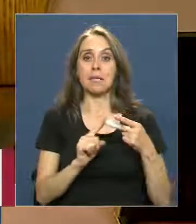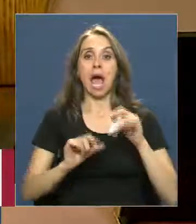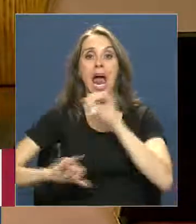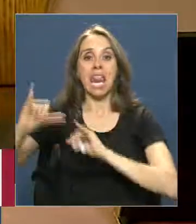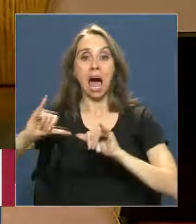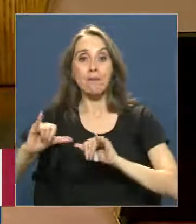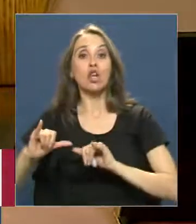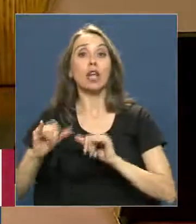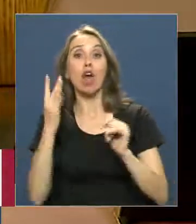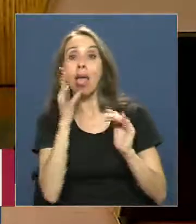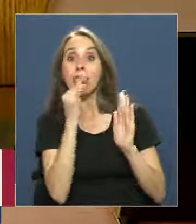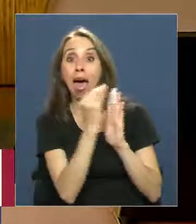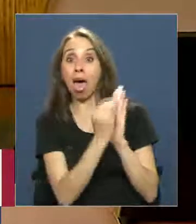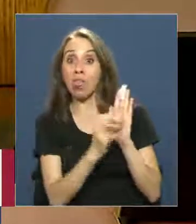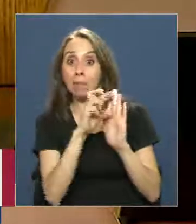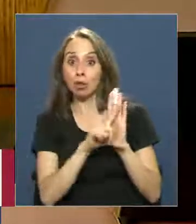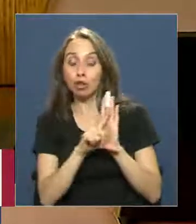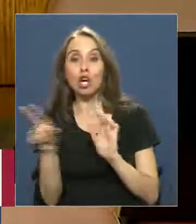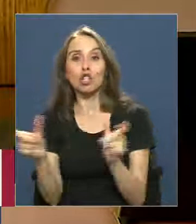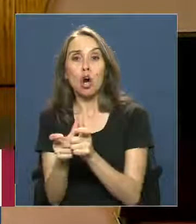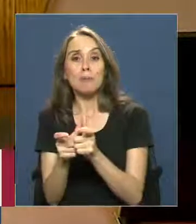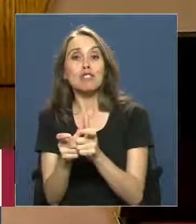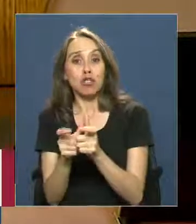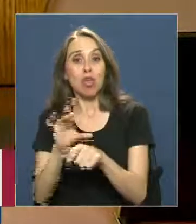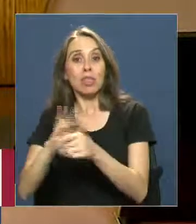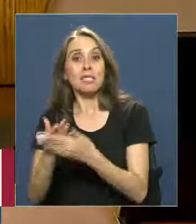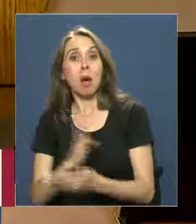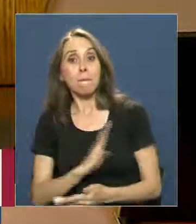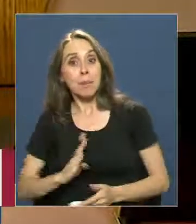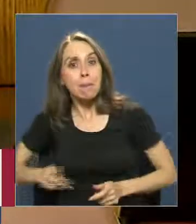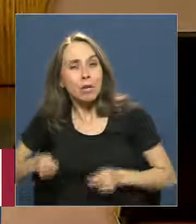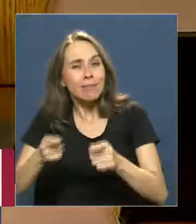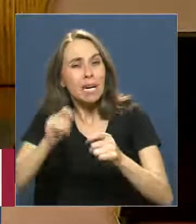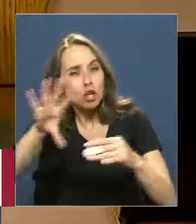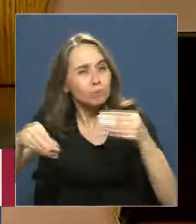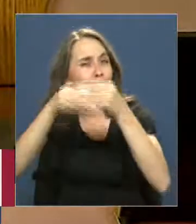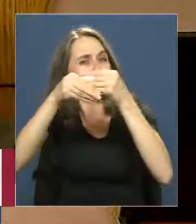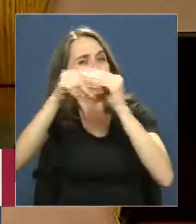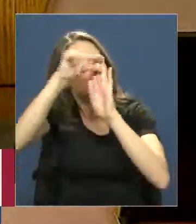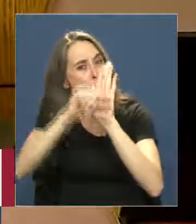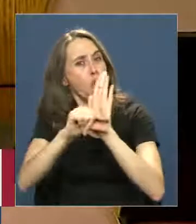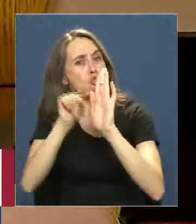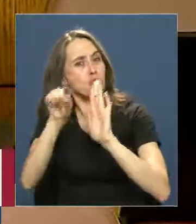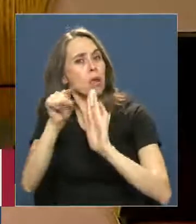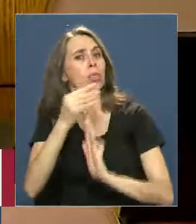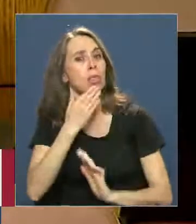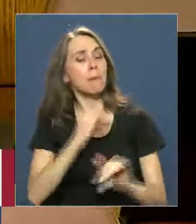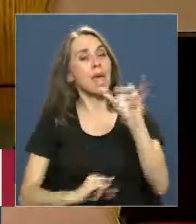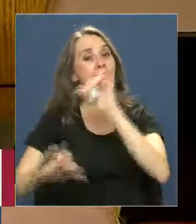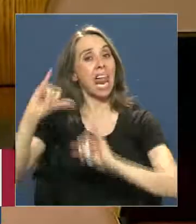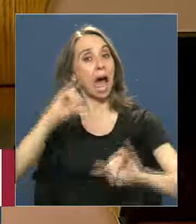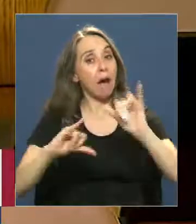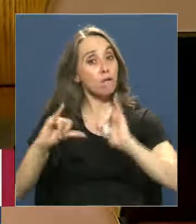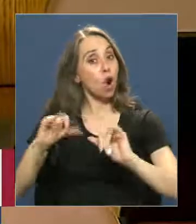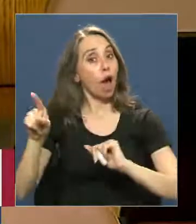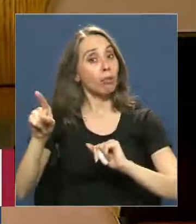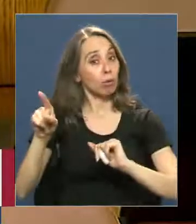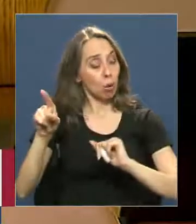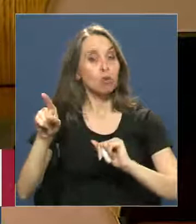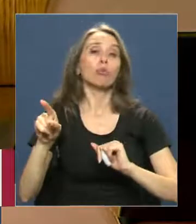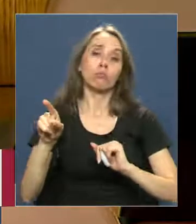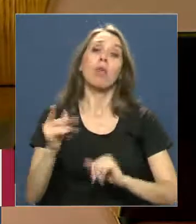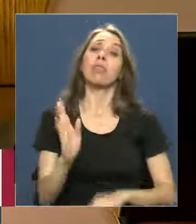indicación muy importante que se presentó en la Comisión de Salud, que también los laboratorios están sujetos a